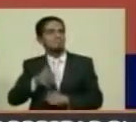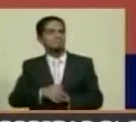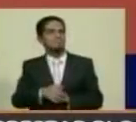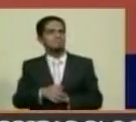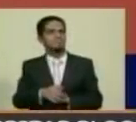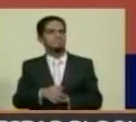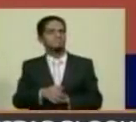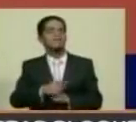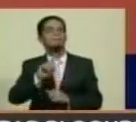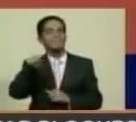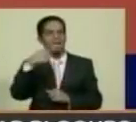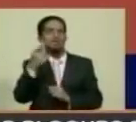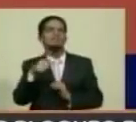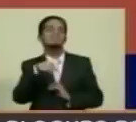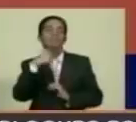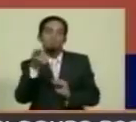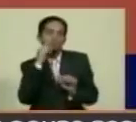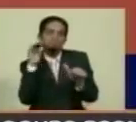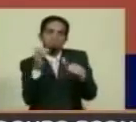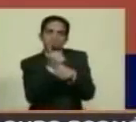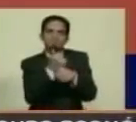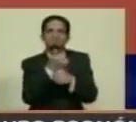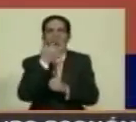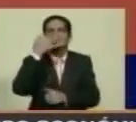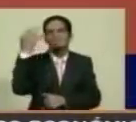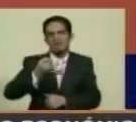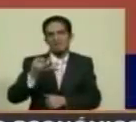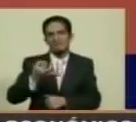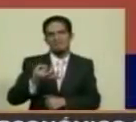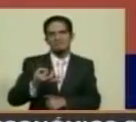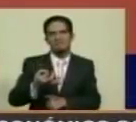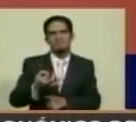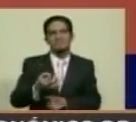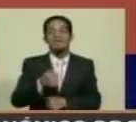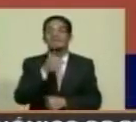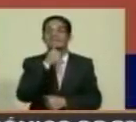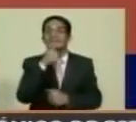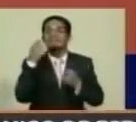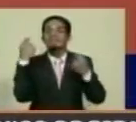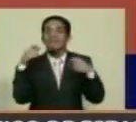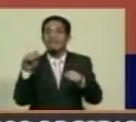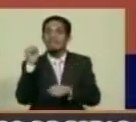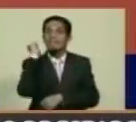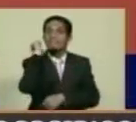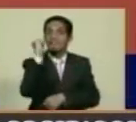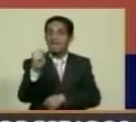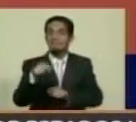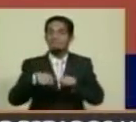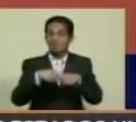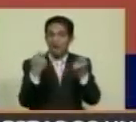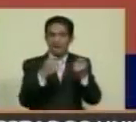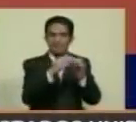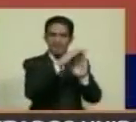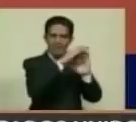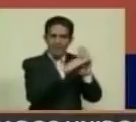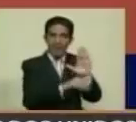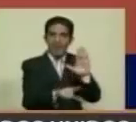la verdad. Al final, quien intente asesinar, matar, violar la Constitución, va